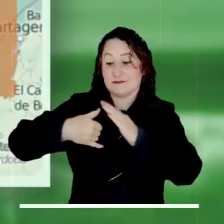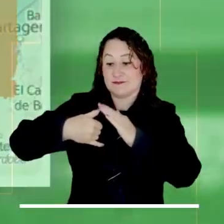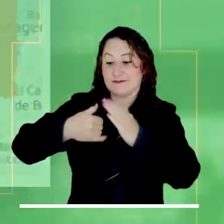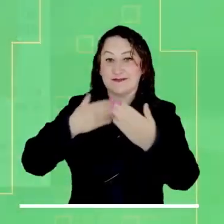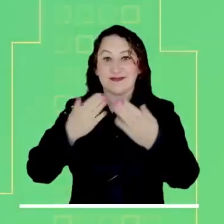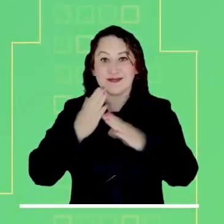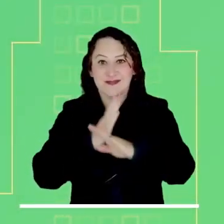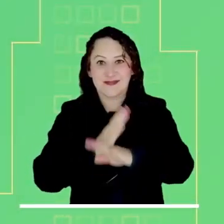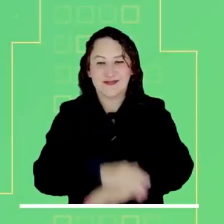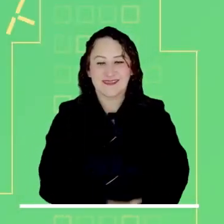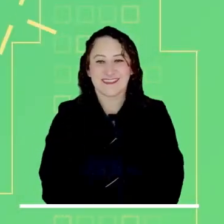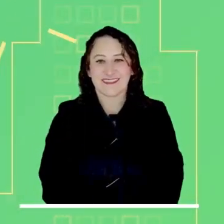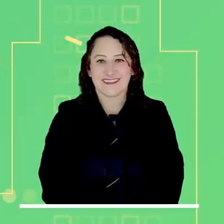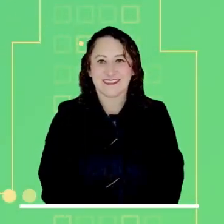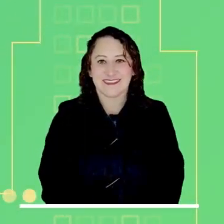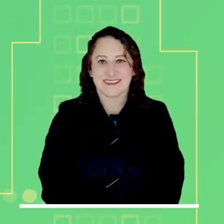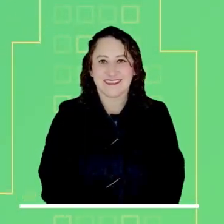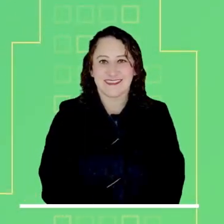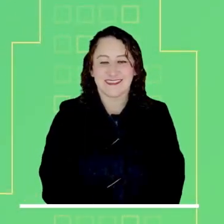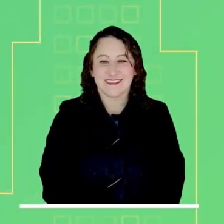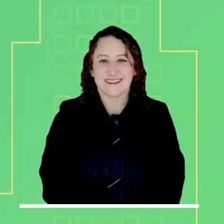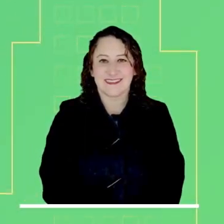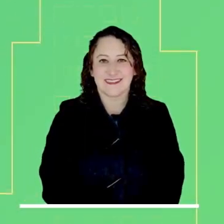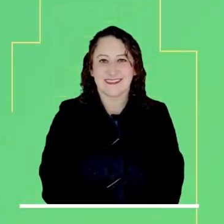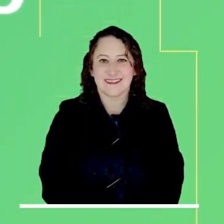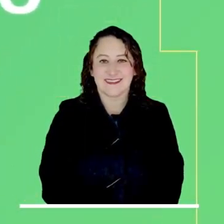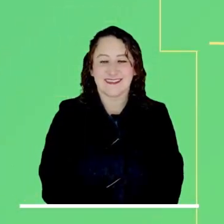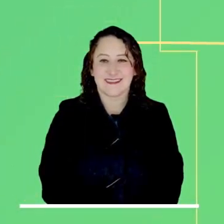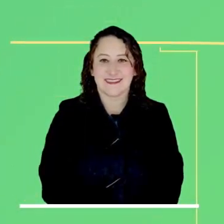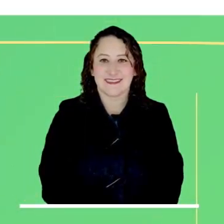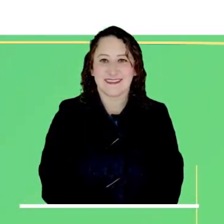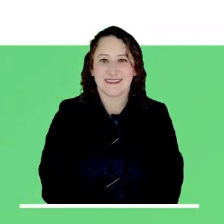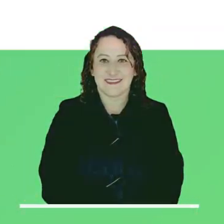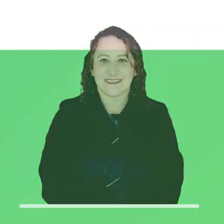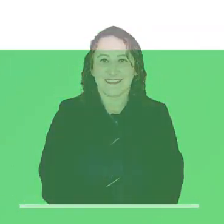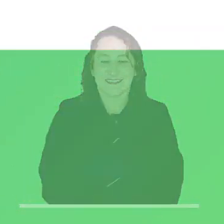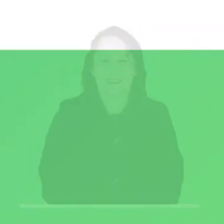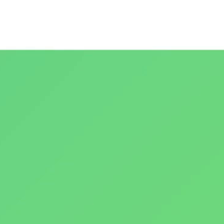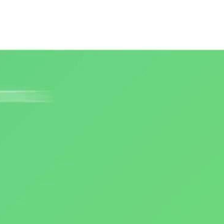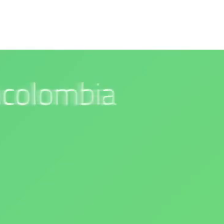Mar Caribe. Síguenos en nuestras redes sociales. Nuestro